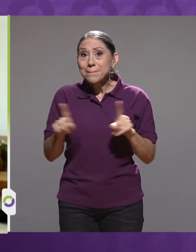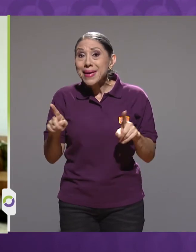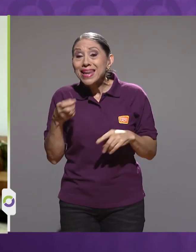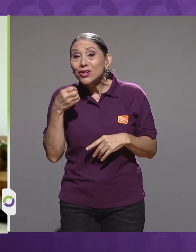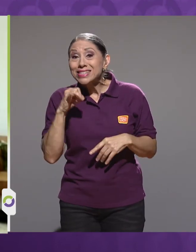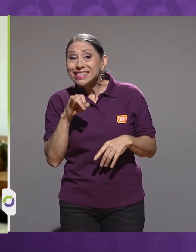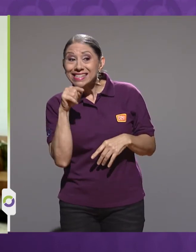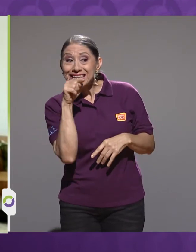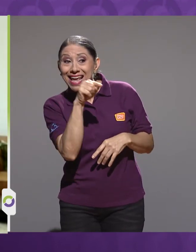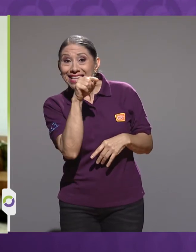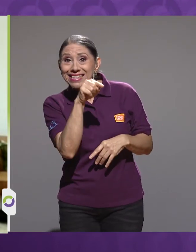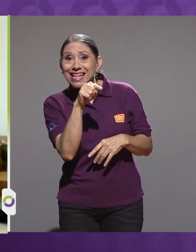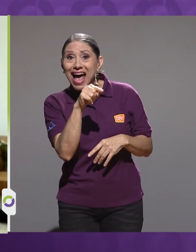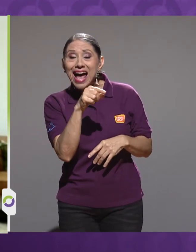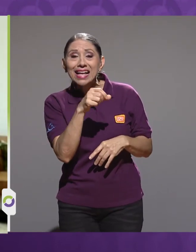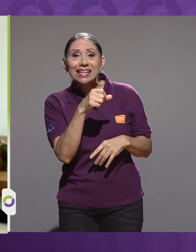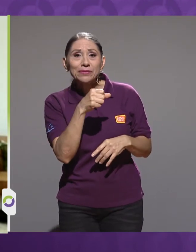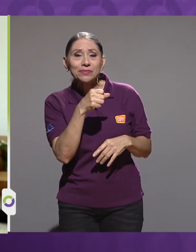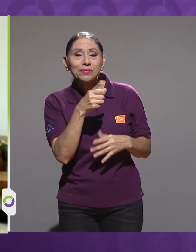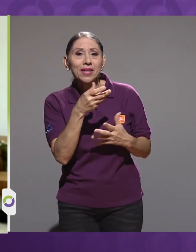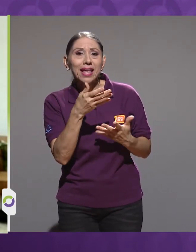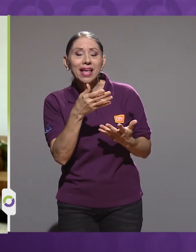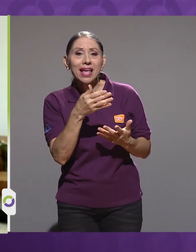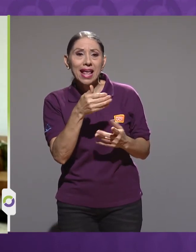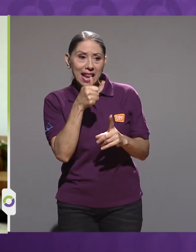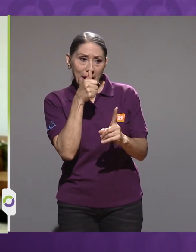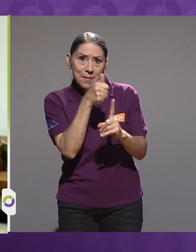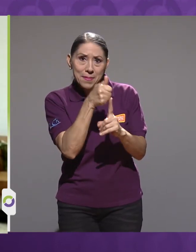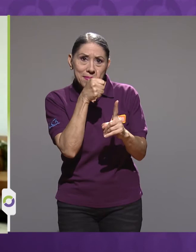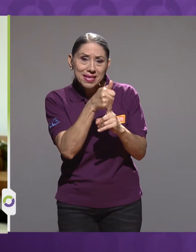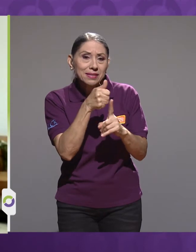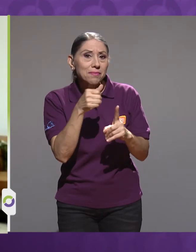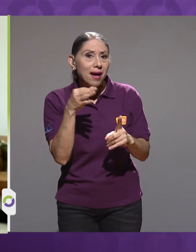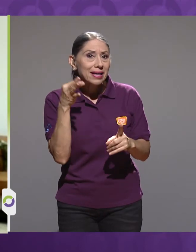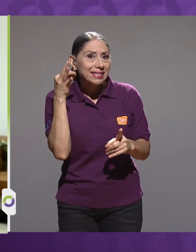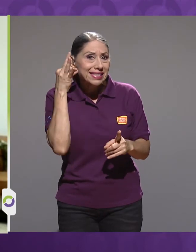si la señora hubiera estado un poquito,